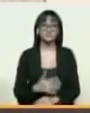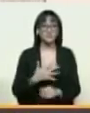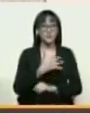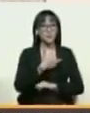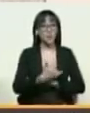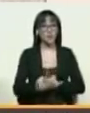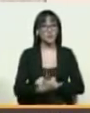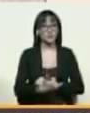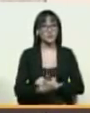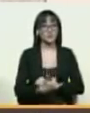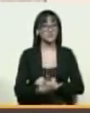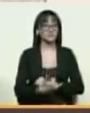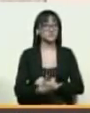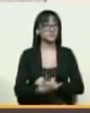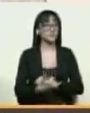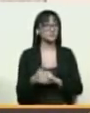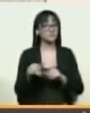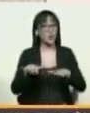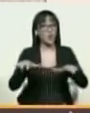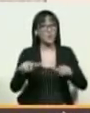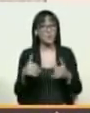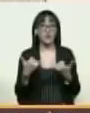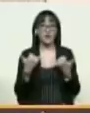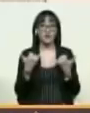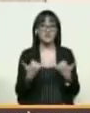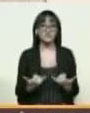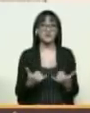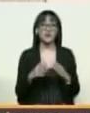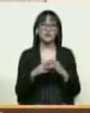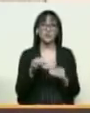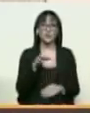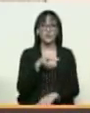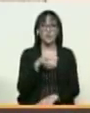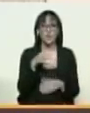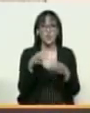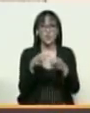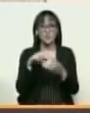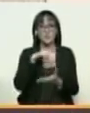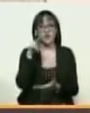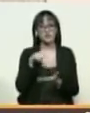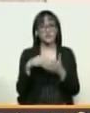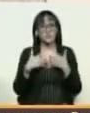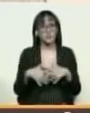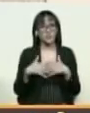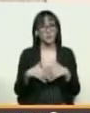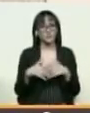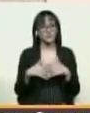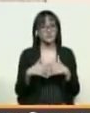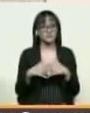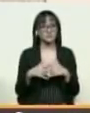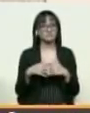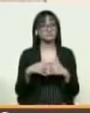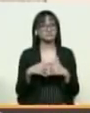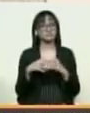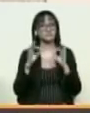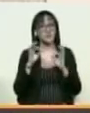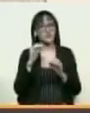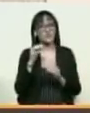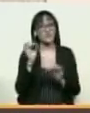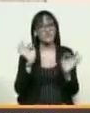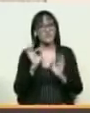País convoca desde ya a todos los sectores productivos nacionales para definir una ruta de